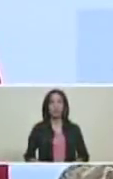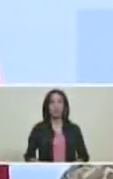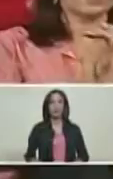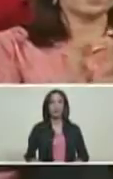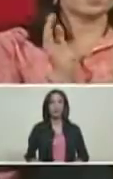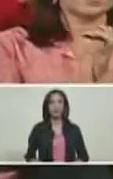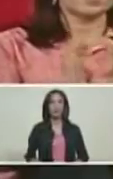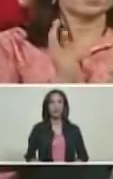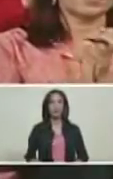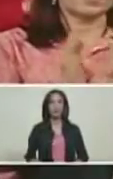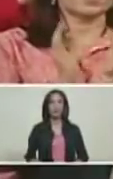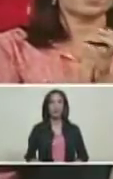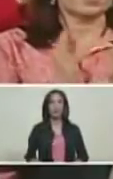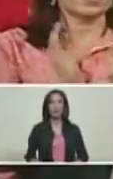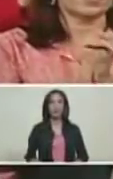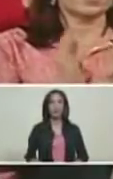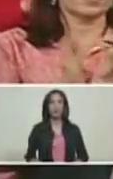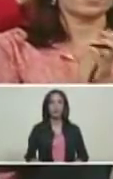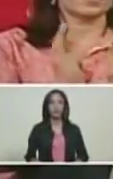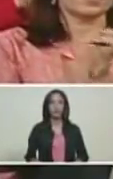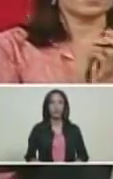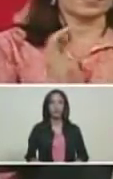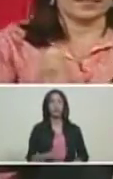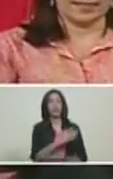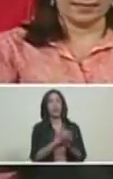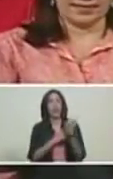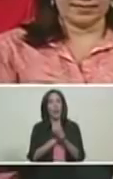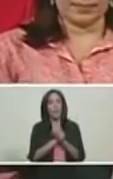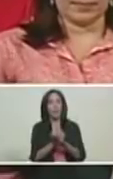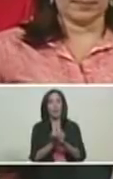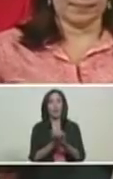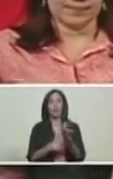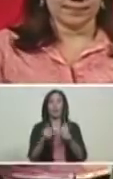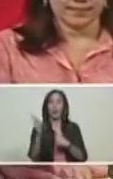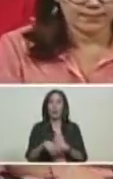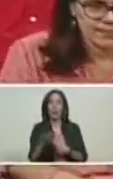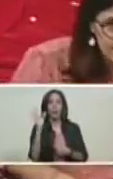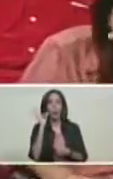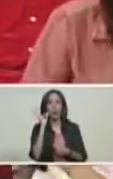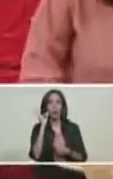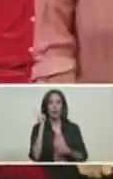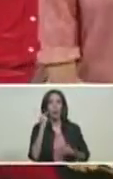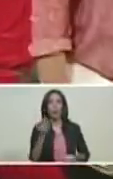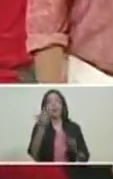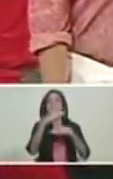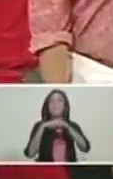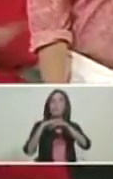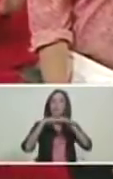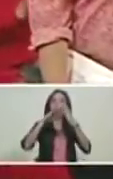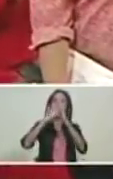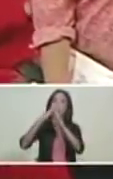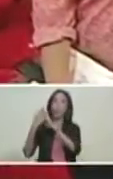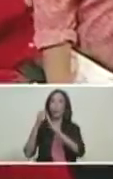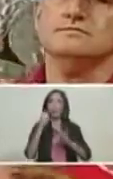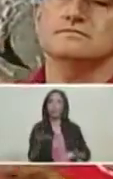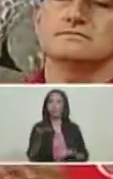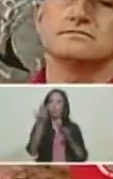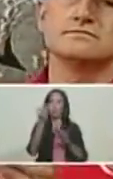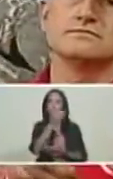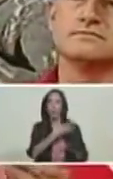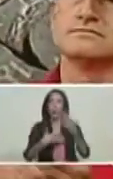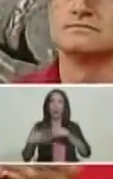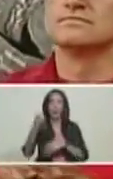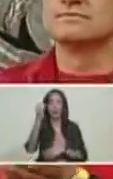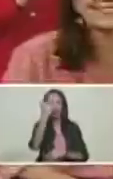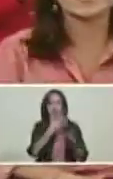Nuestra querida compañera luchadora Blanca Ecao, ministra para las comunas y movimientos sociales.